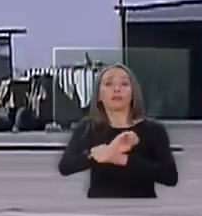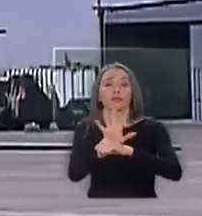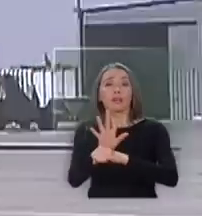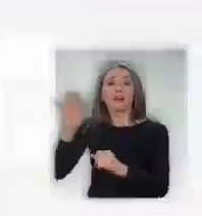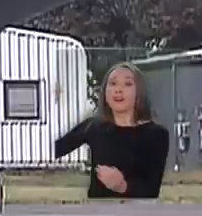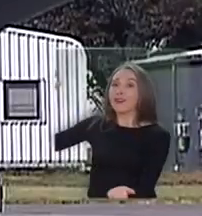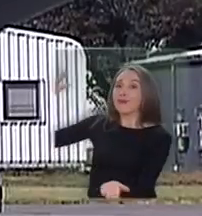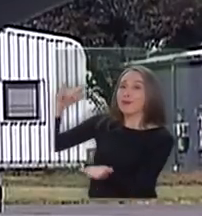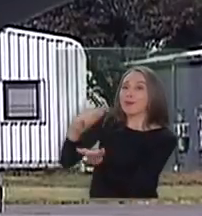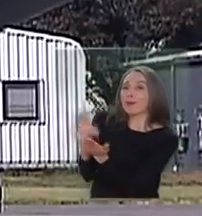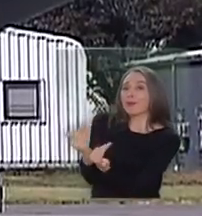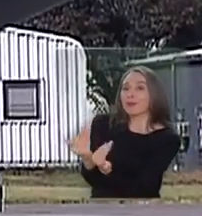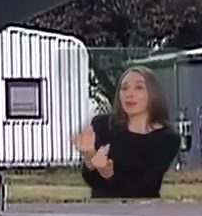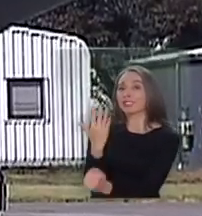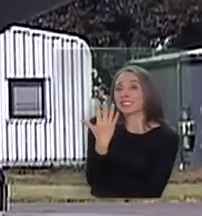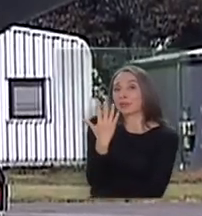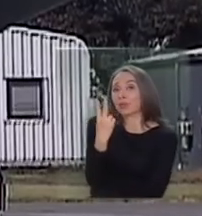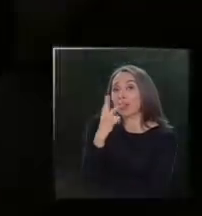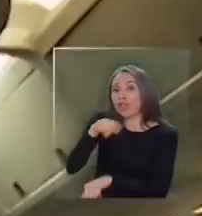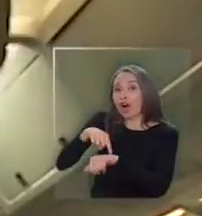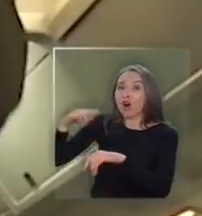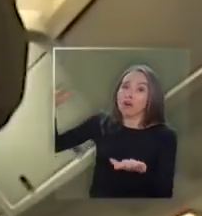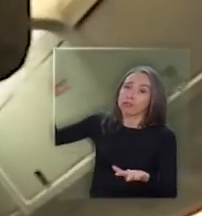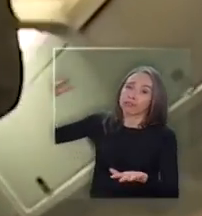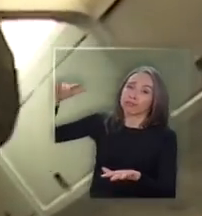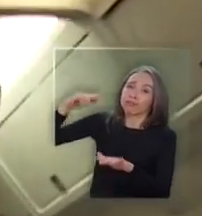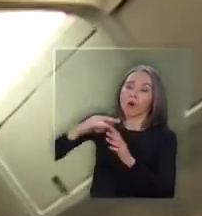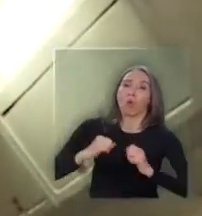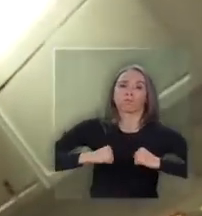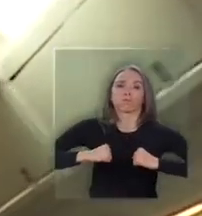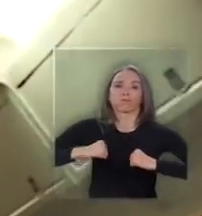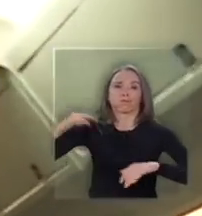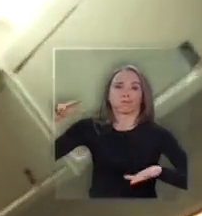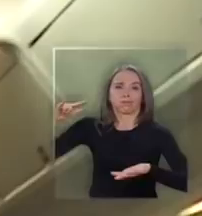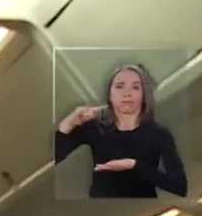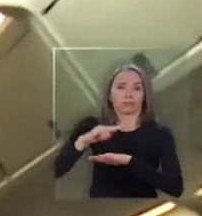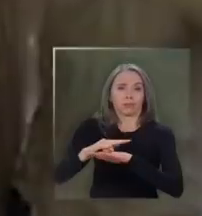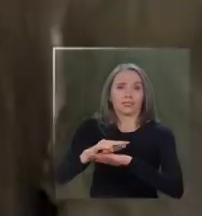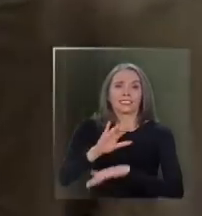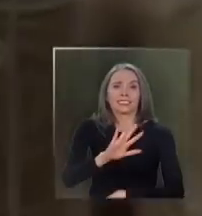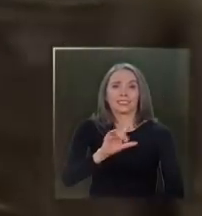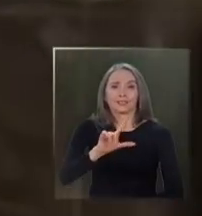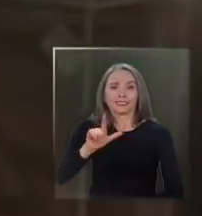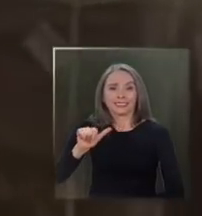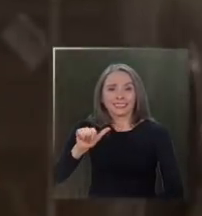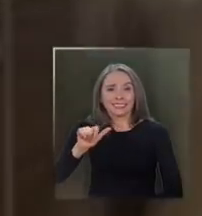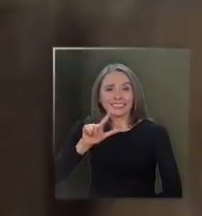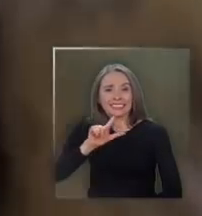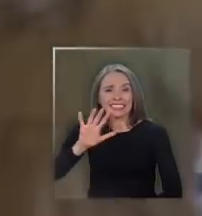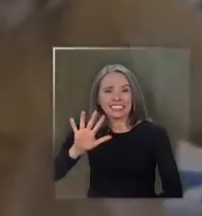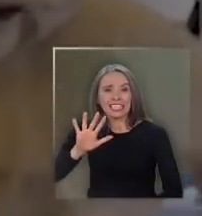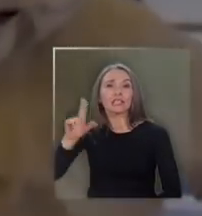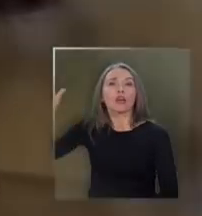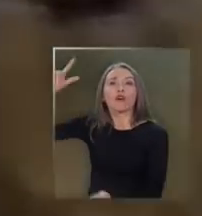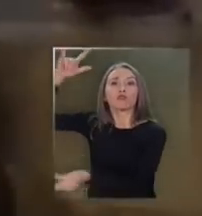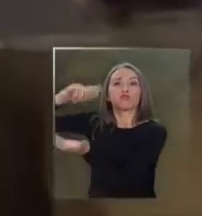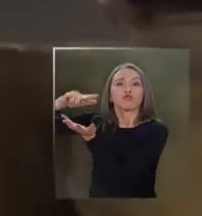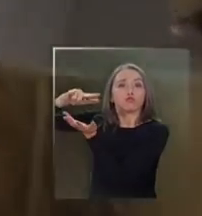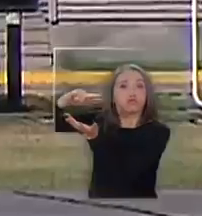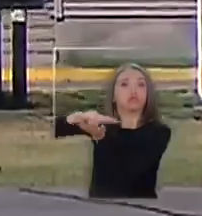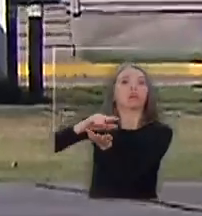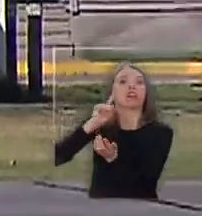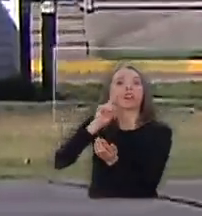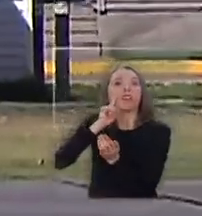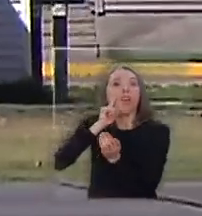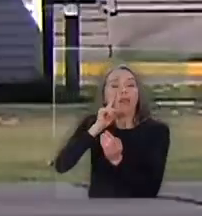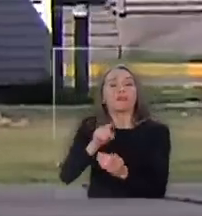aterrizaje esperado tras 52 horas de vuelo de este Boeing 767, el primero de la FACH que trae ventiladores mecánicos al país. Todo